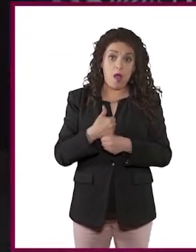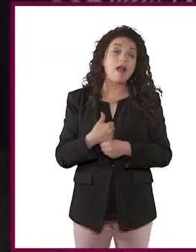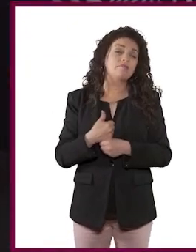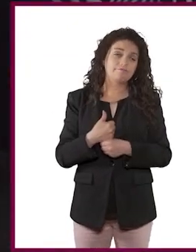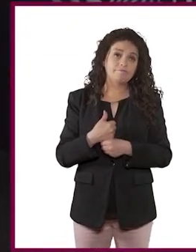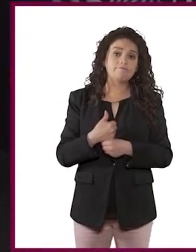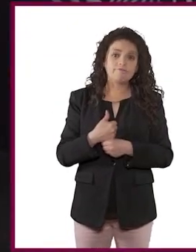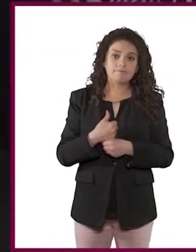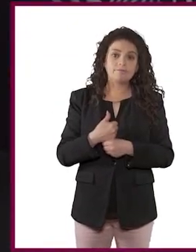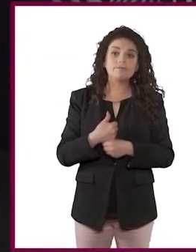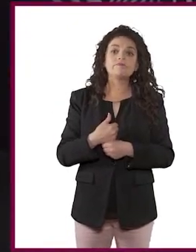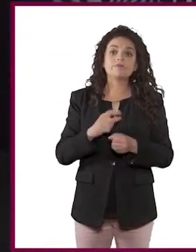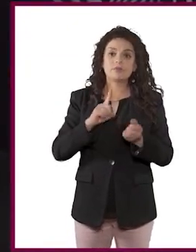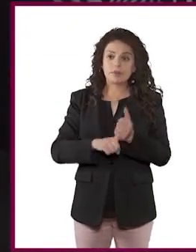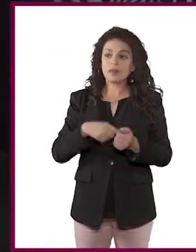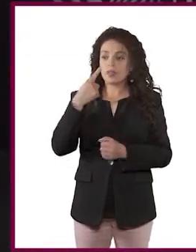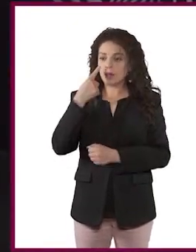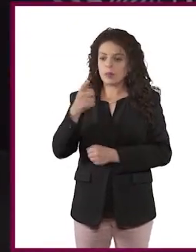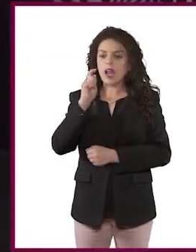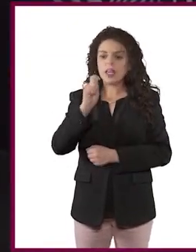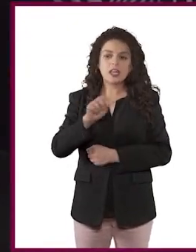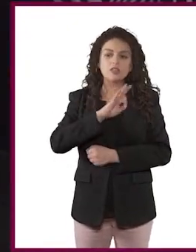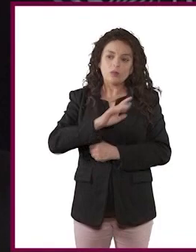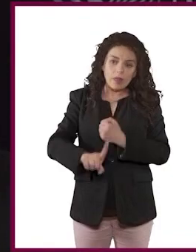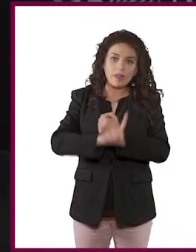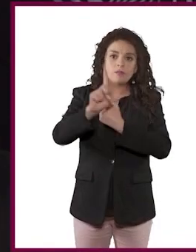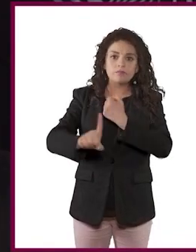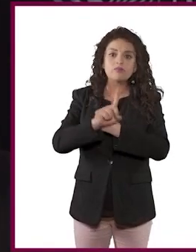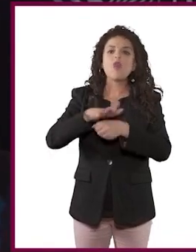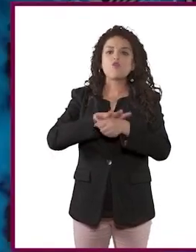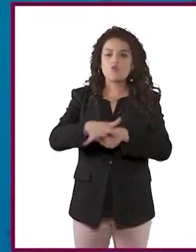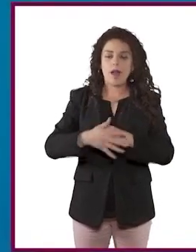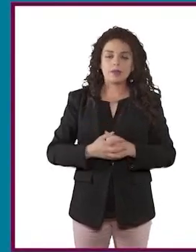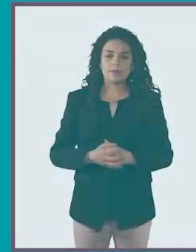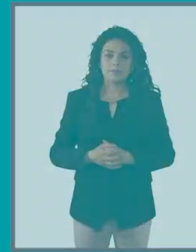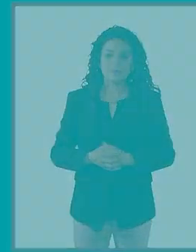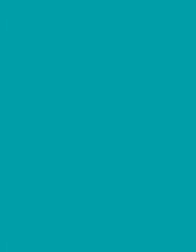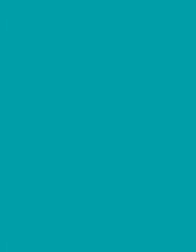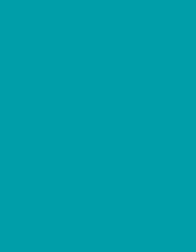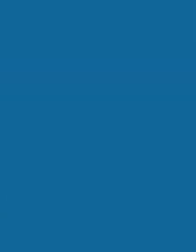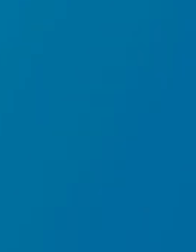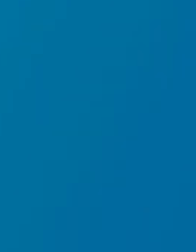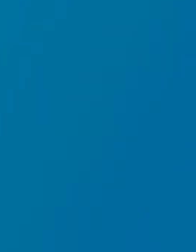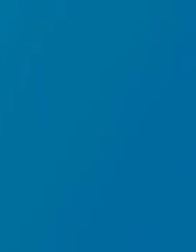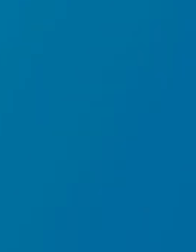Vamos a que un experto nos platique acerca de las repercusiones que puede tener.